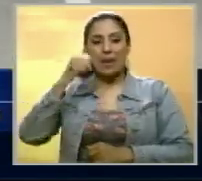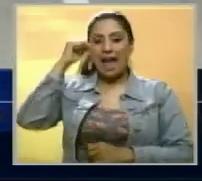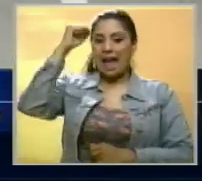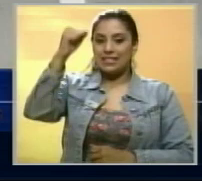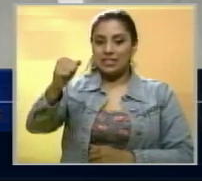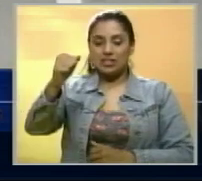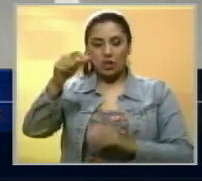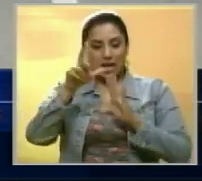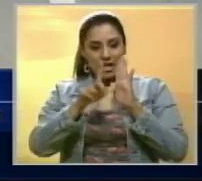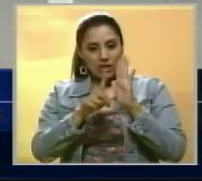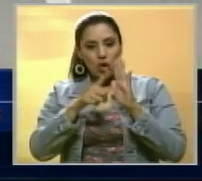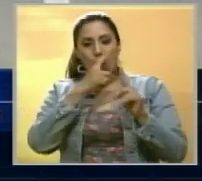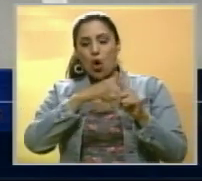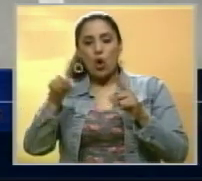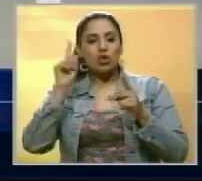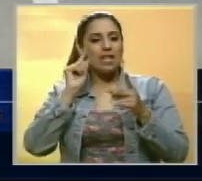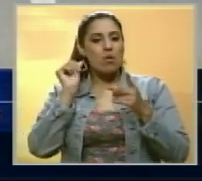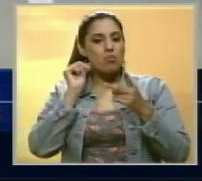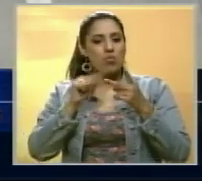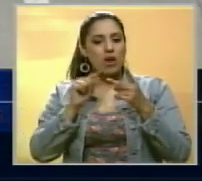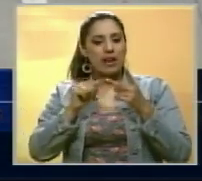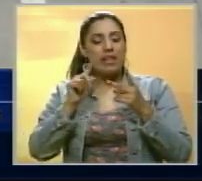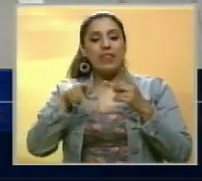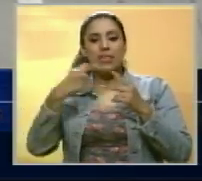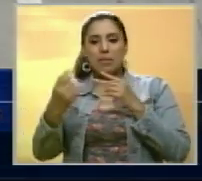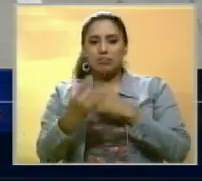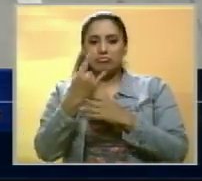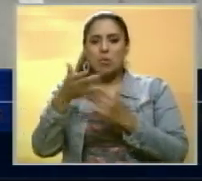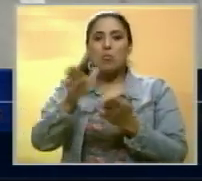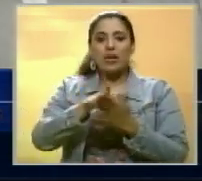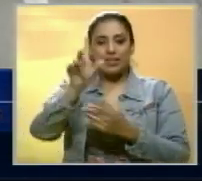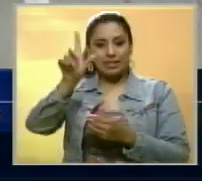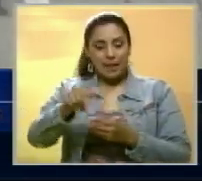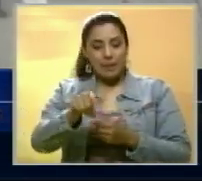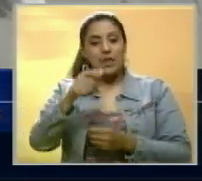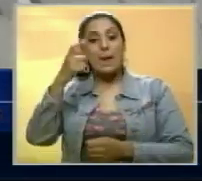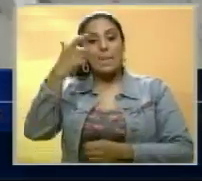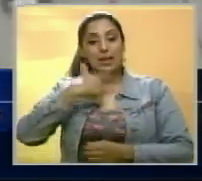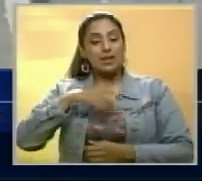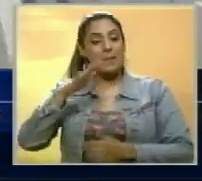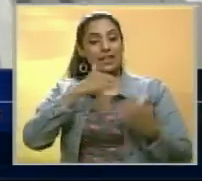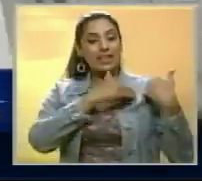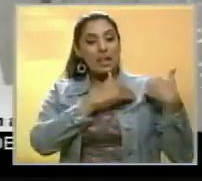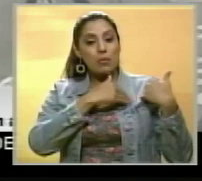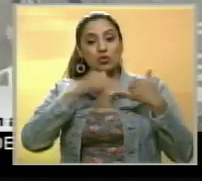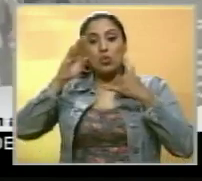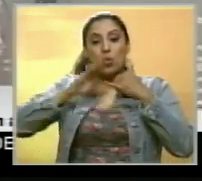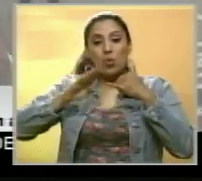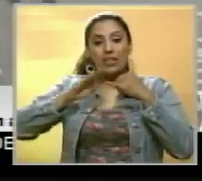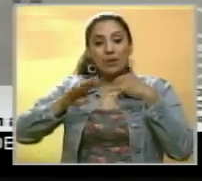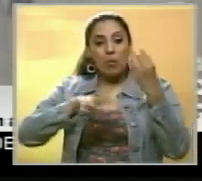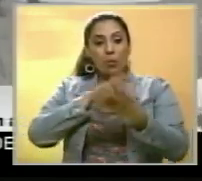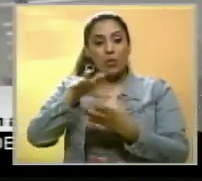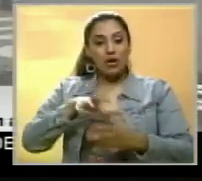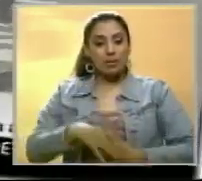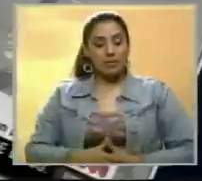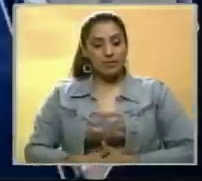asesinó, así como una mujer de Minnesota que luego apareció sin vida. Sarkar es sospechoso de este último hecho.